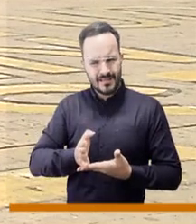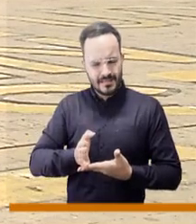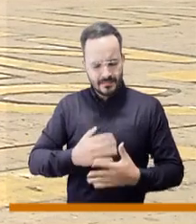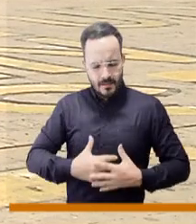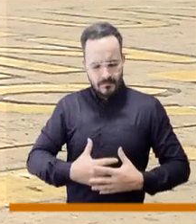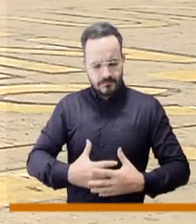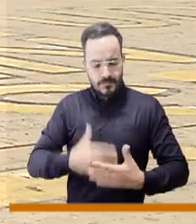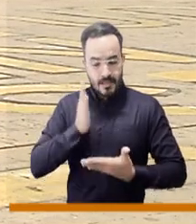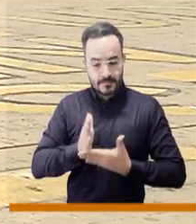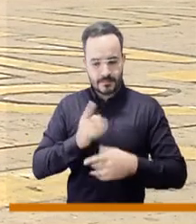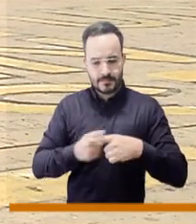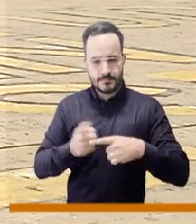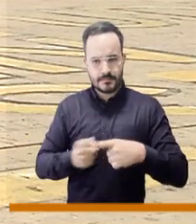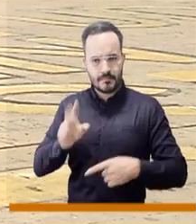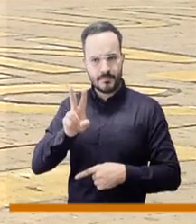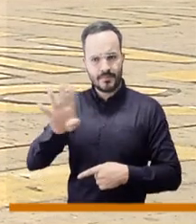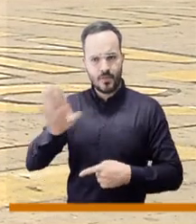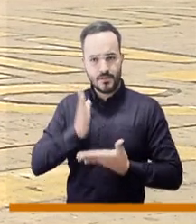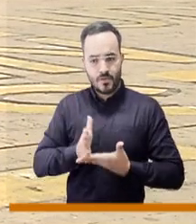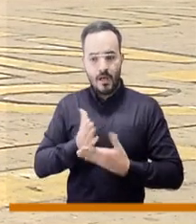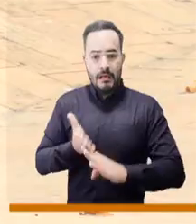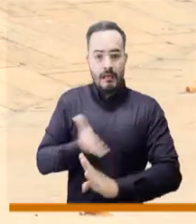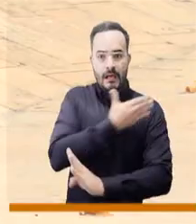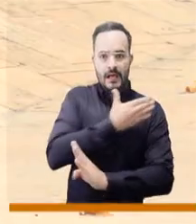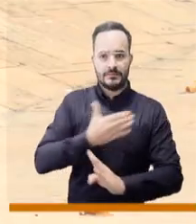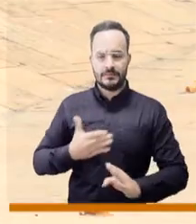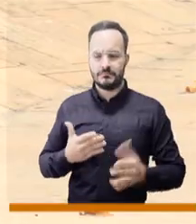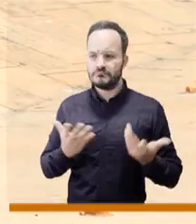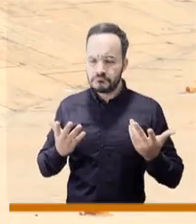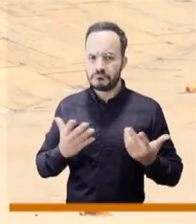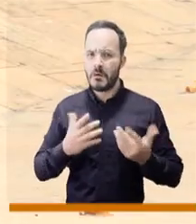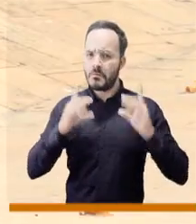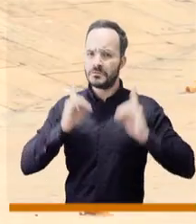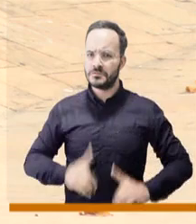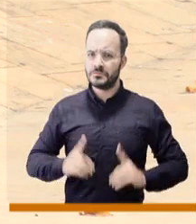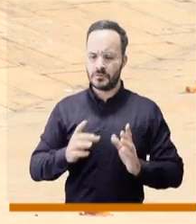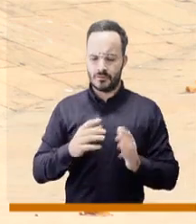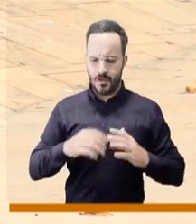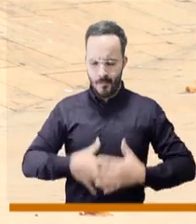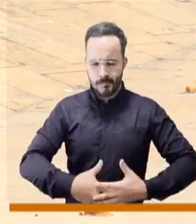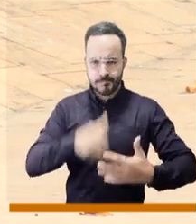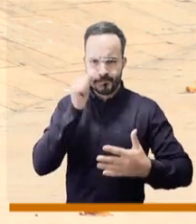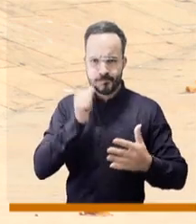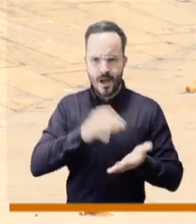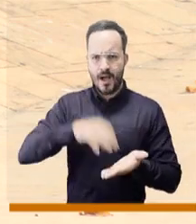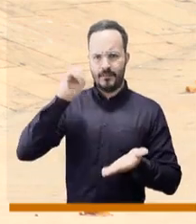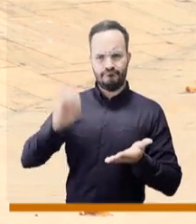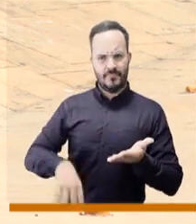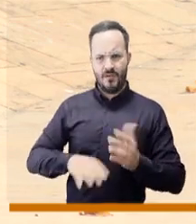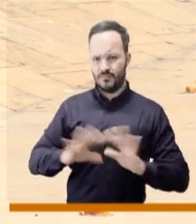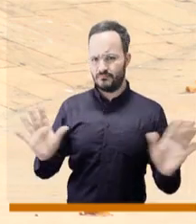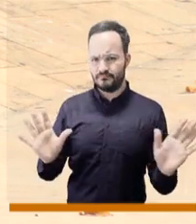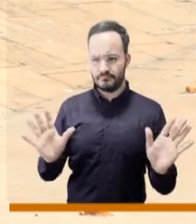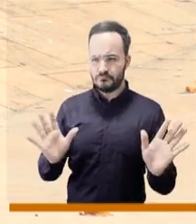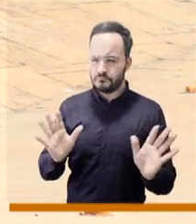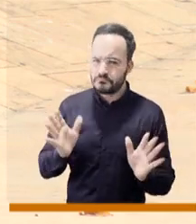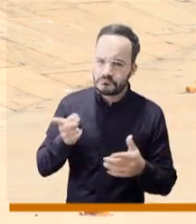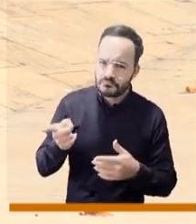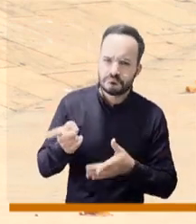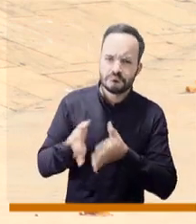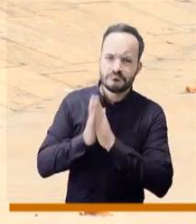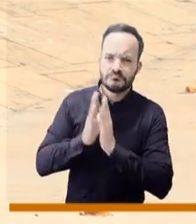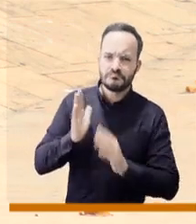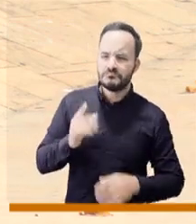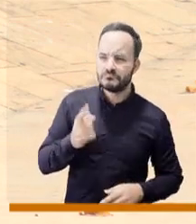toda una intención de echar atrás eso que para muchos grupos ha significado una reivindicación de derechos y que, por